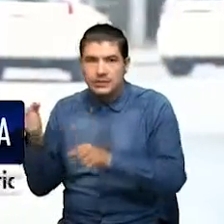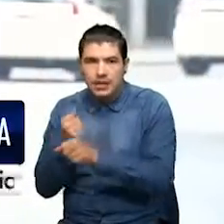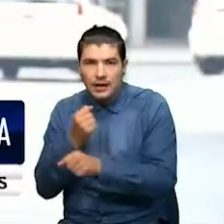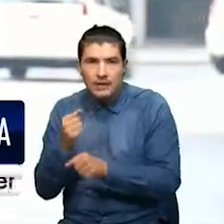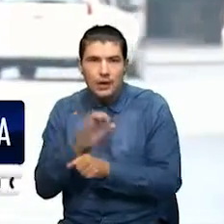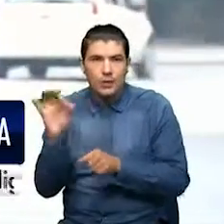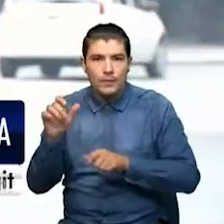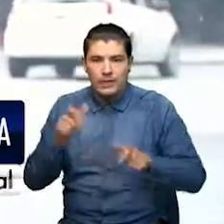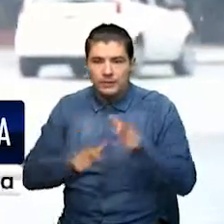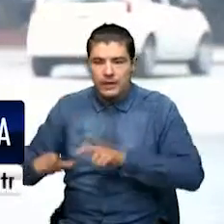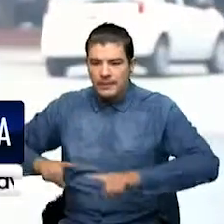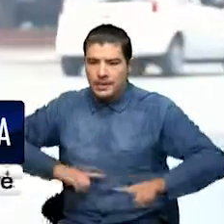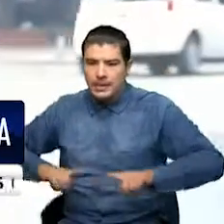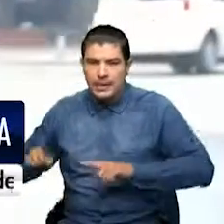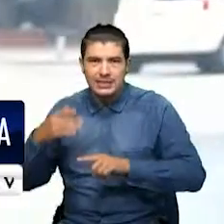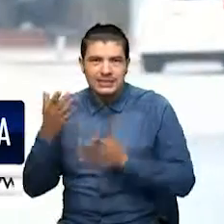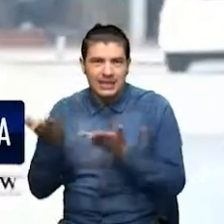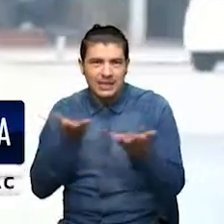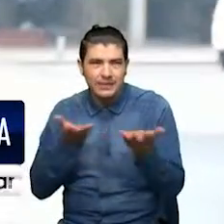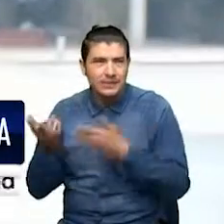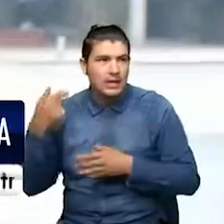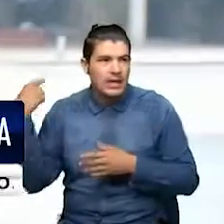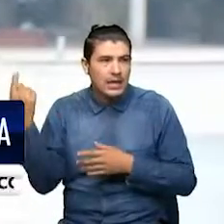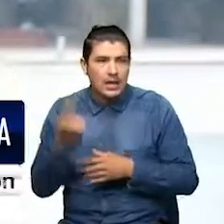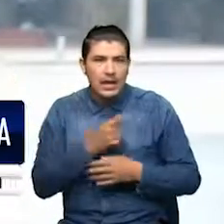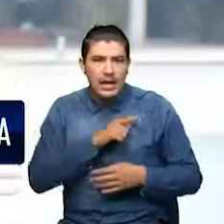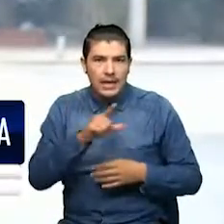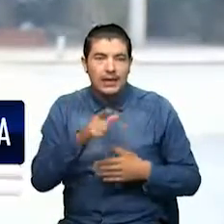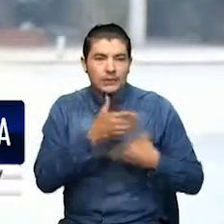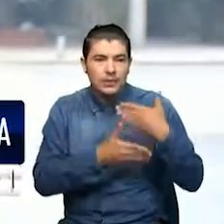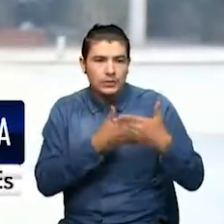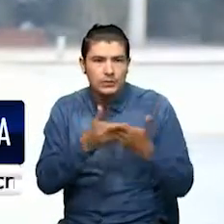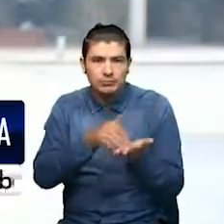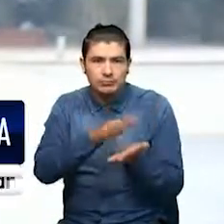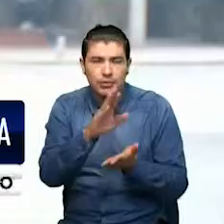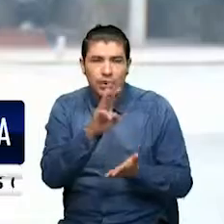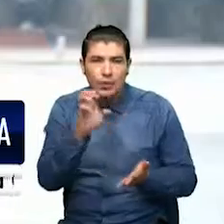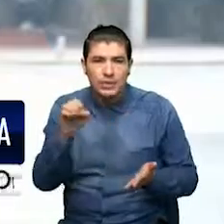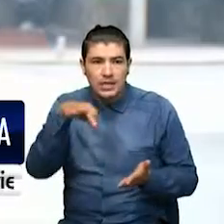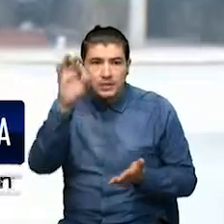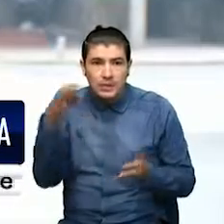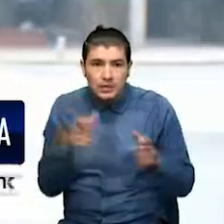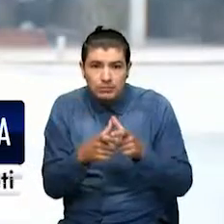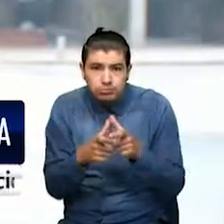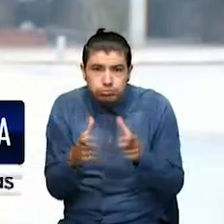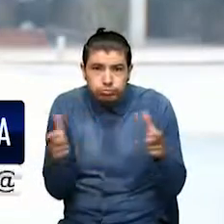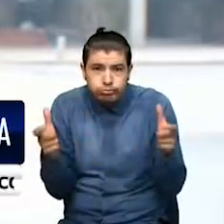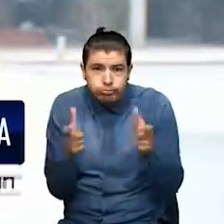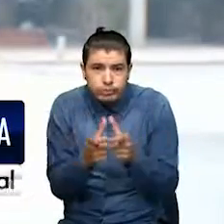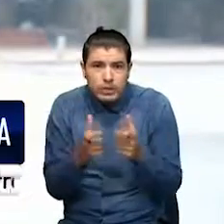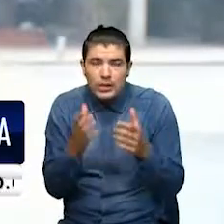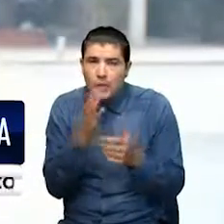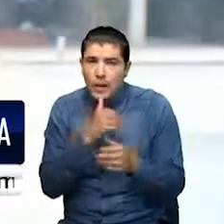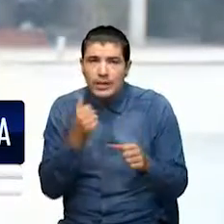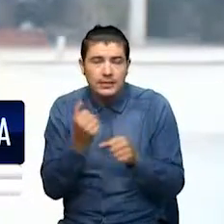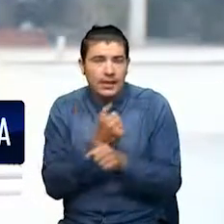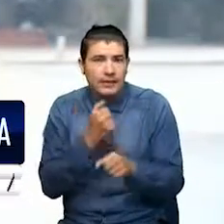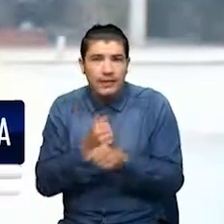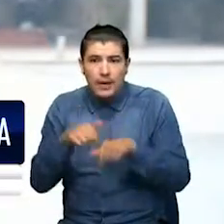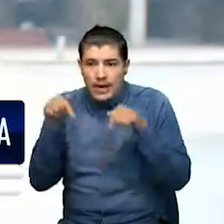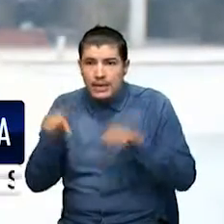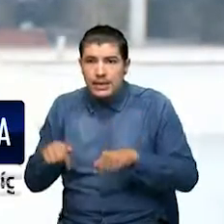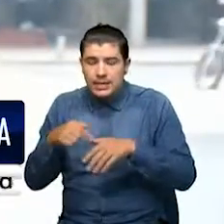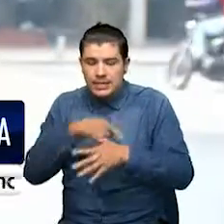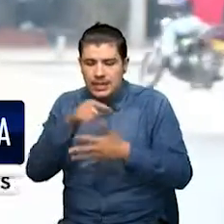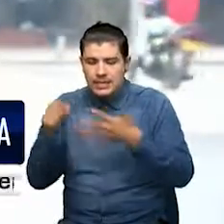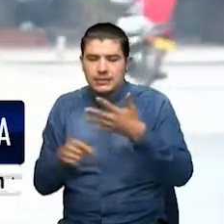personales de servicios generales se lideran un despido del 80 por ciento aumentando la tasa de desempleo en cúcuta que se encuentra entre las 5 ciudades